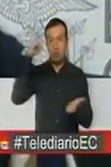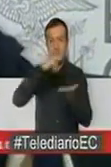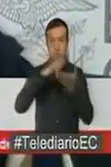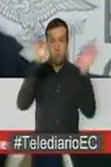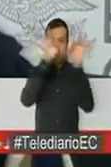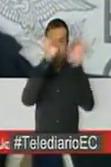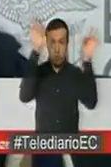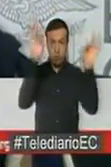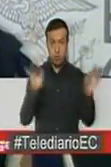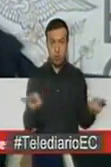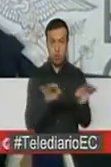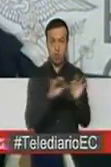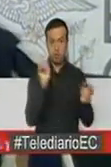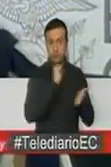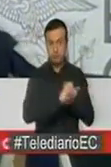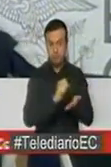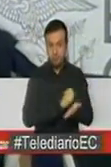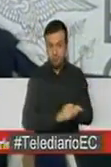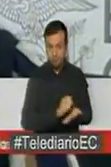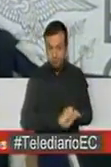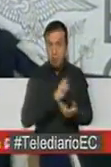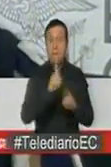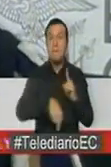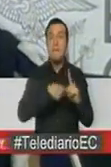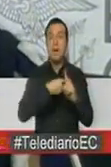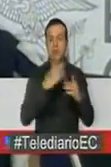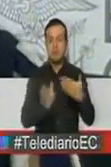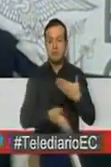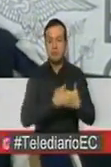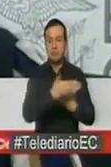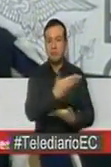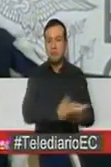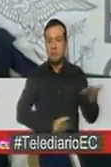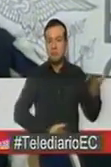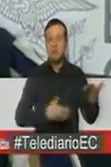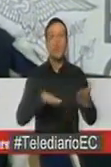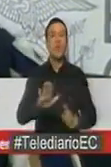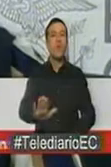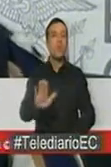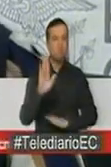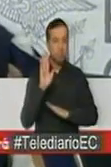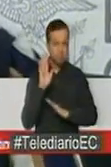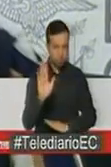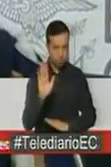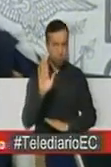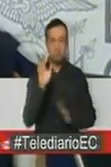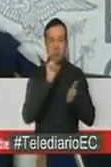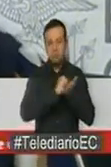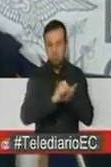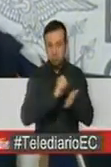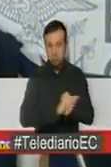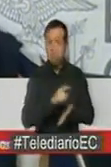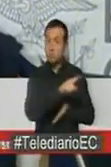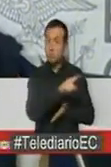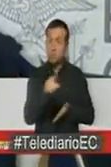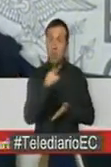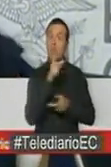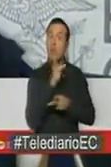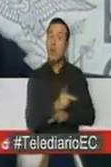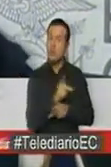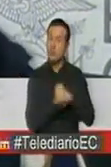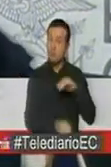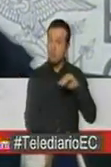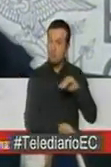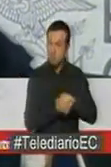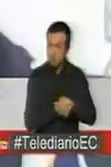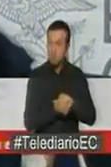llenar también un documento donde esté el compromiso y estén todas las medidas que deben de seguir para el aislamiento, ¿no? Ahí